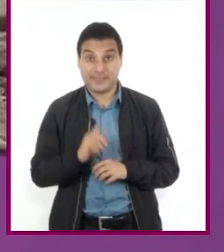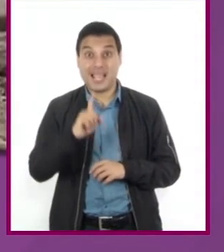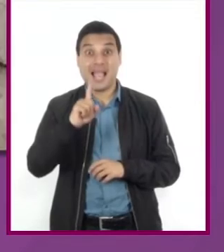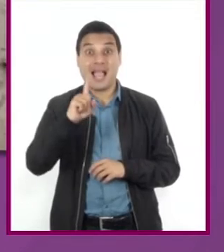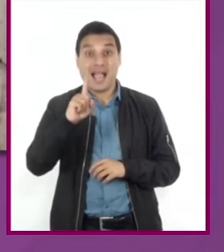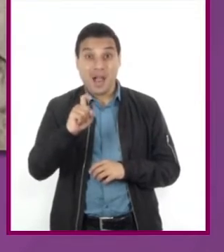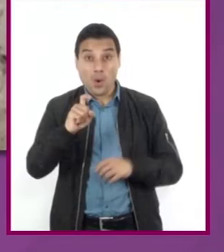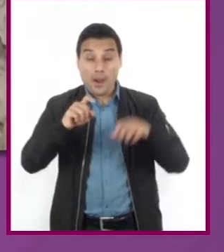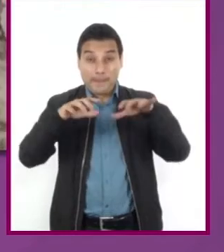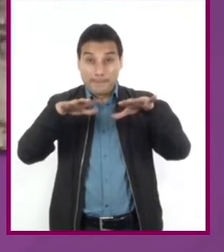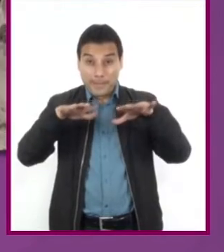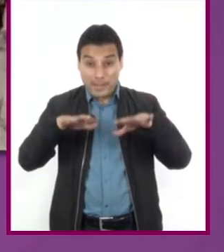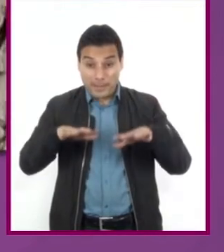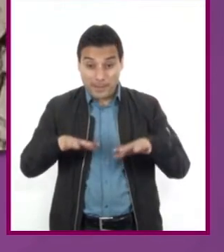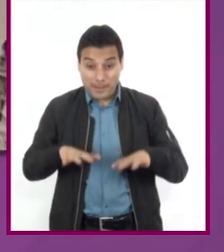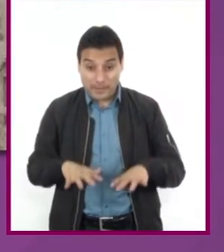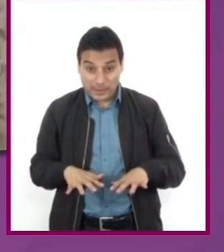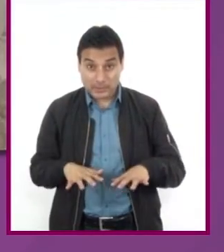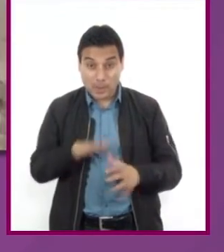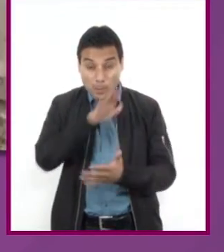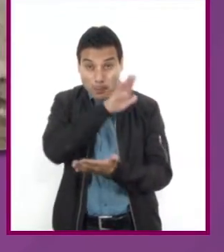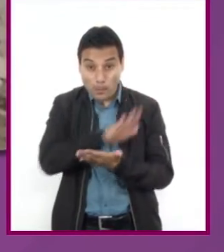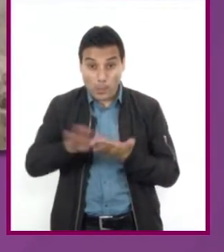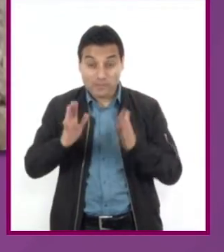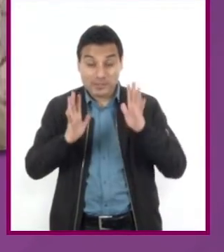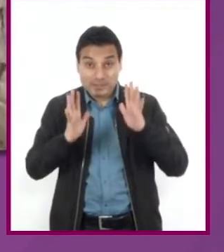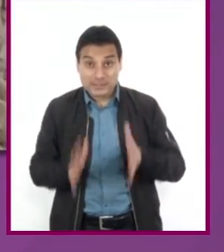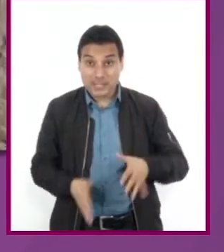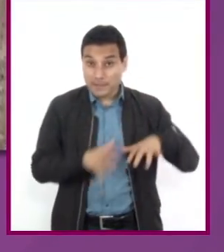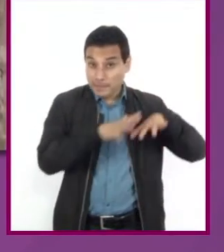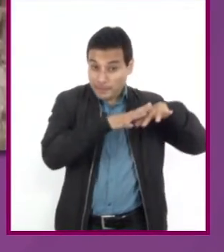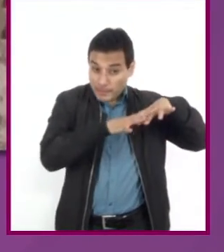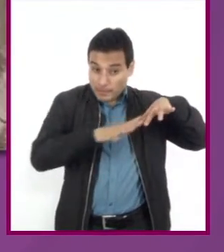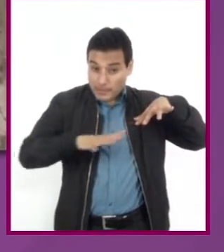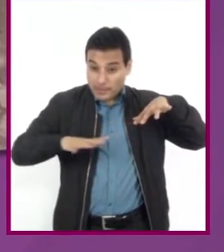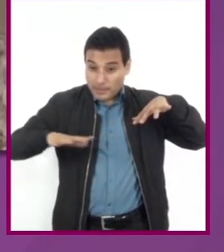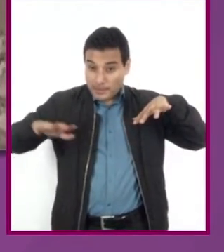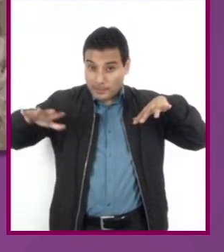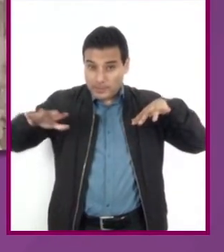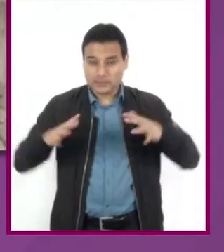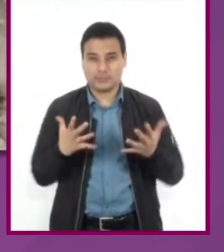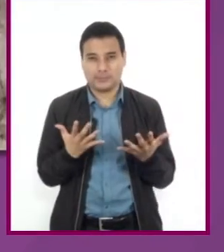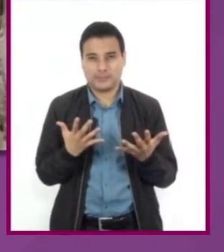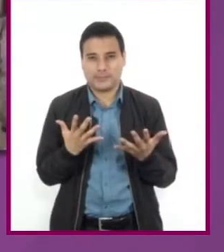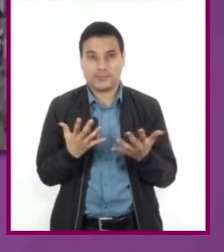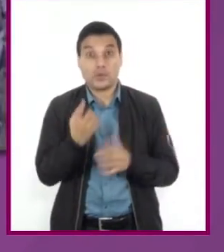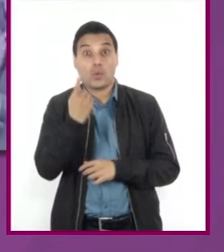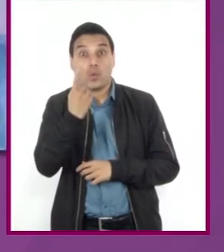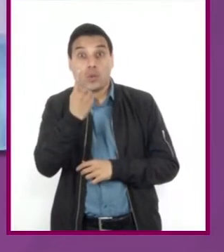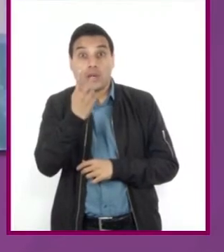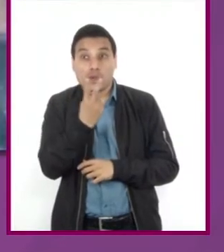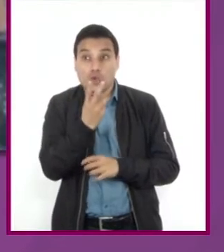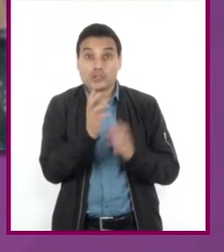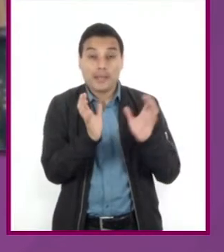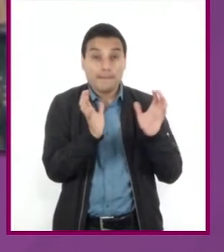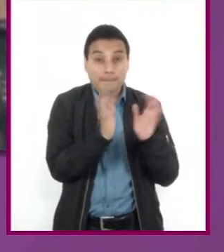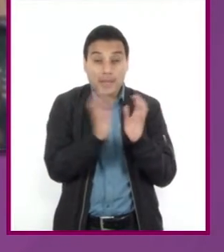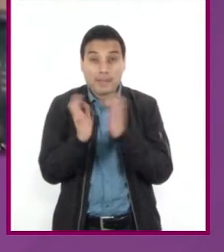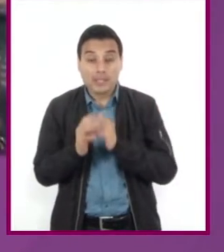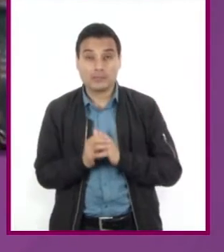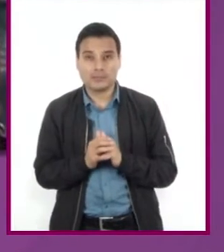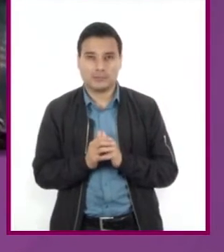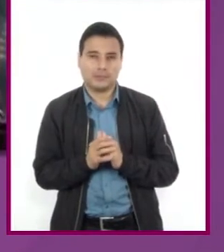lago de Xaltocan quedó expuesta a una planicie muy grande, si tuvieran solo una o dos trampas, se requería de